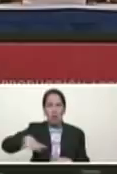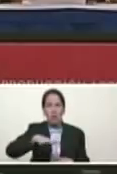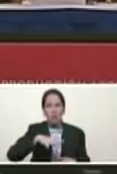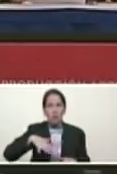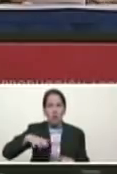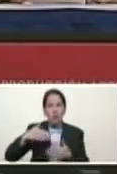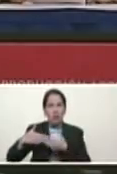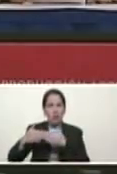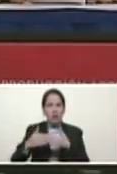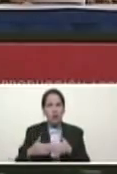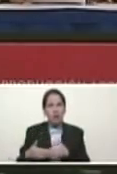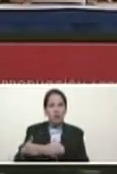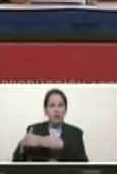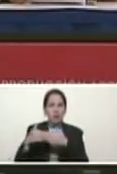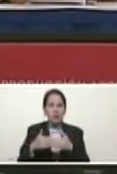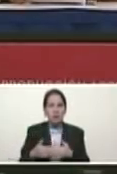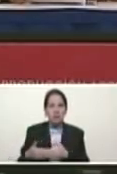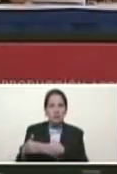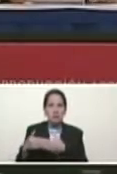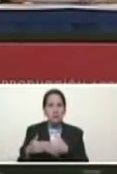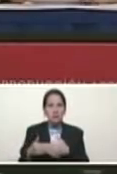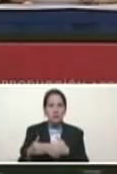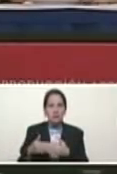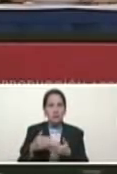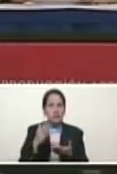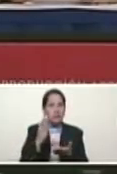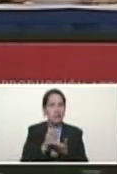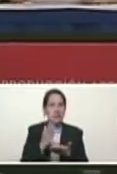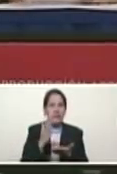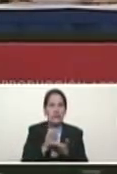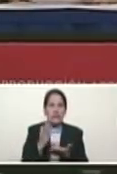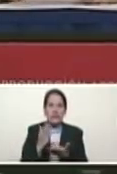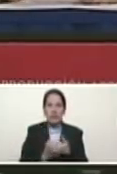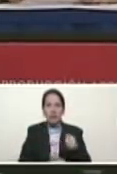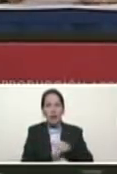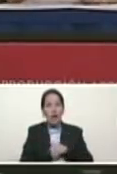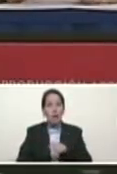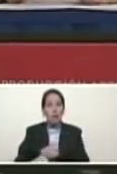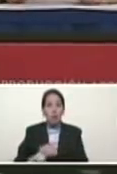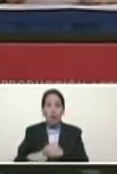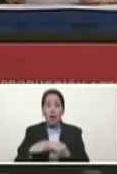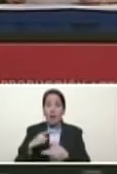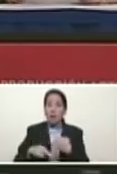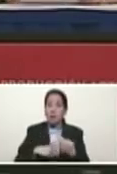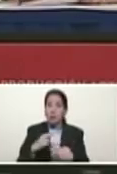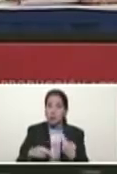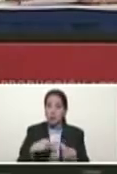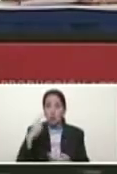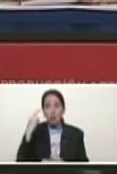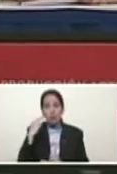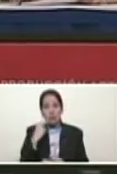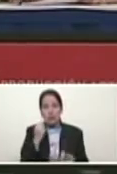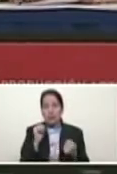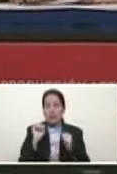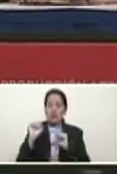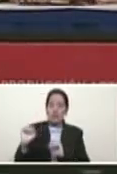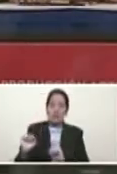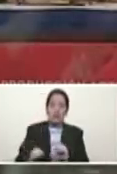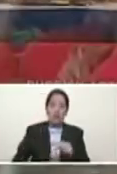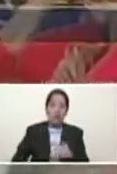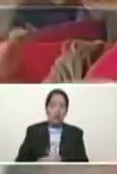pueblo de los Estados Unidos cada vez más está solidario con la revolución bolivariana y rechazan el golpe de